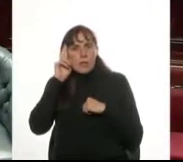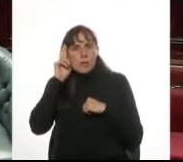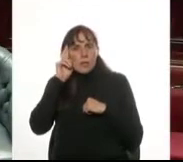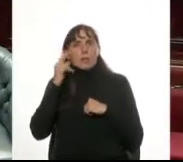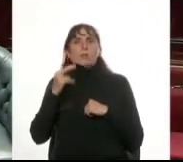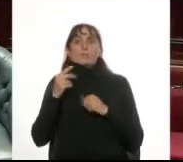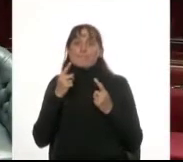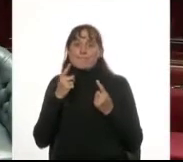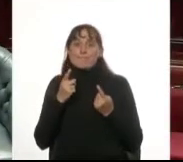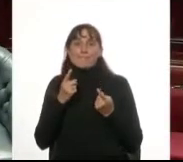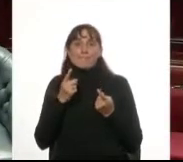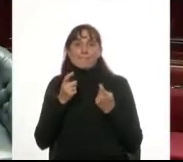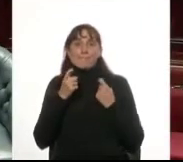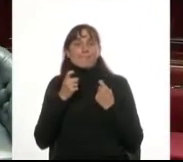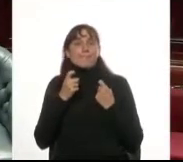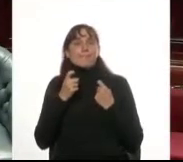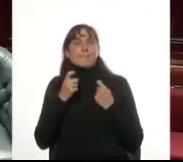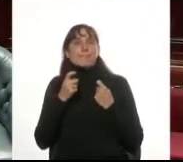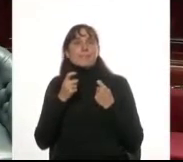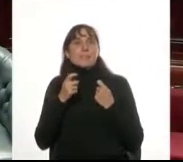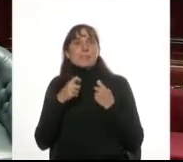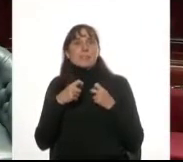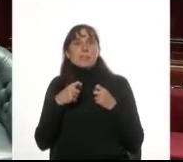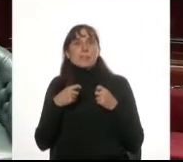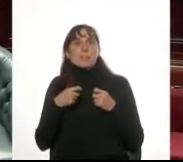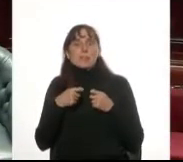que era necesario coyunturalmente